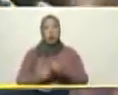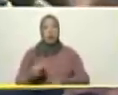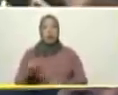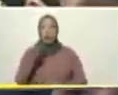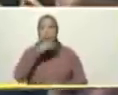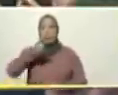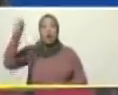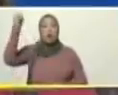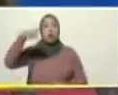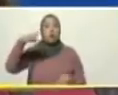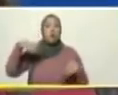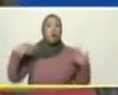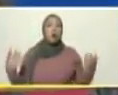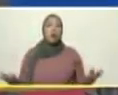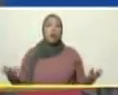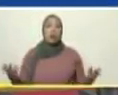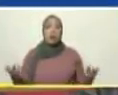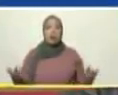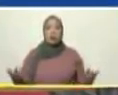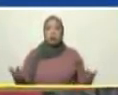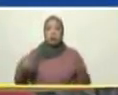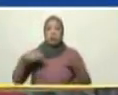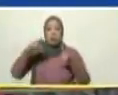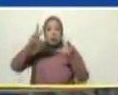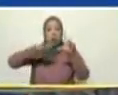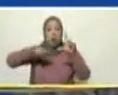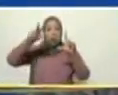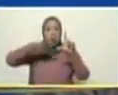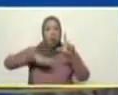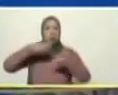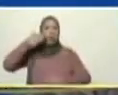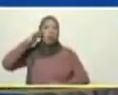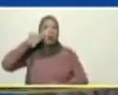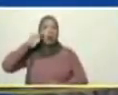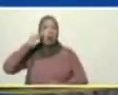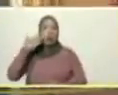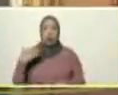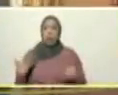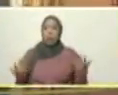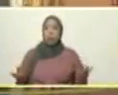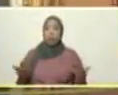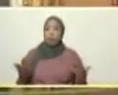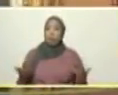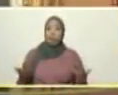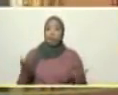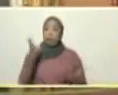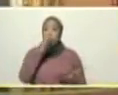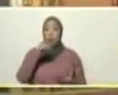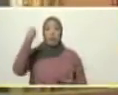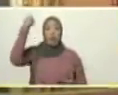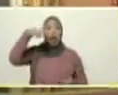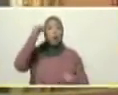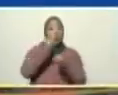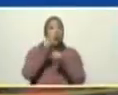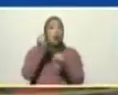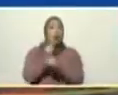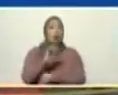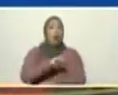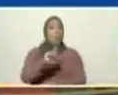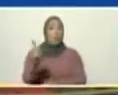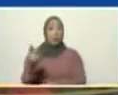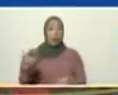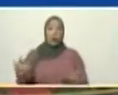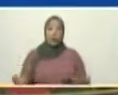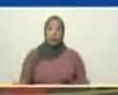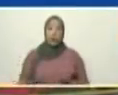si no teníamos luz? ¿Cómo si no teníamos redes sociales? Somos brujos, pues. Ajá, está también, los brujos también pusieron lo suyo. Pero bueno, es